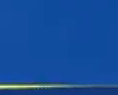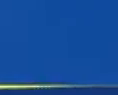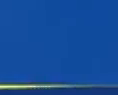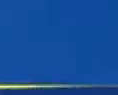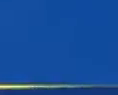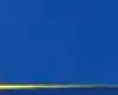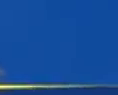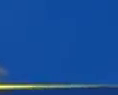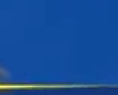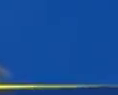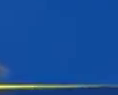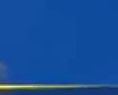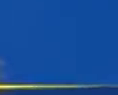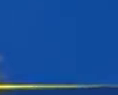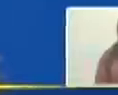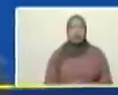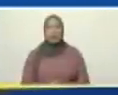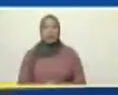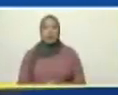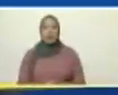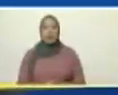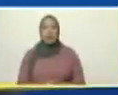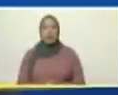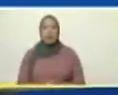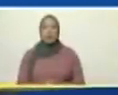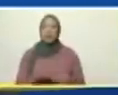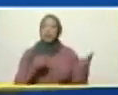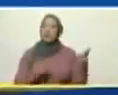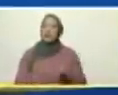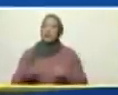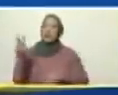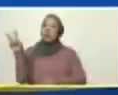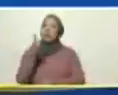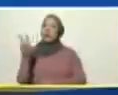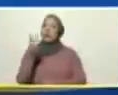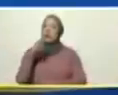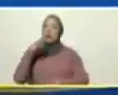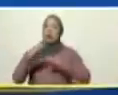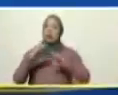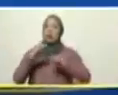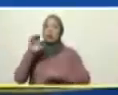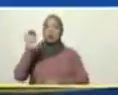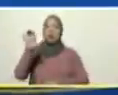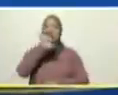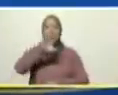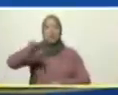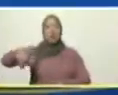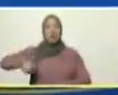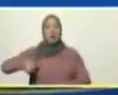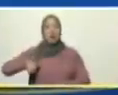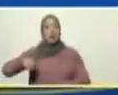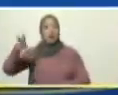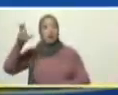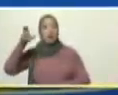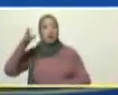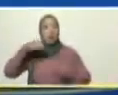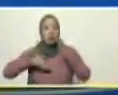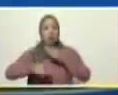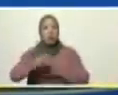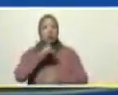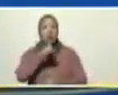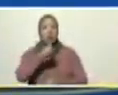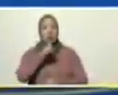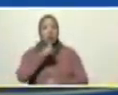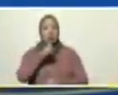Nuevamente de un país sancionado a otro, Venezuela, países como Venezuela y Cuba son modelos para nosotros en el Medio Oriente, en donde tenemos mucha